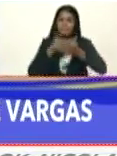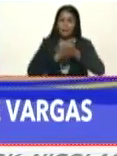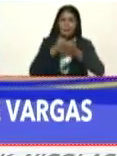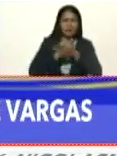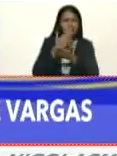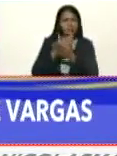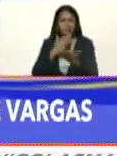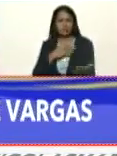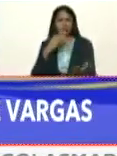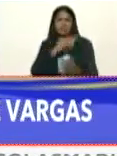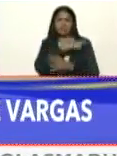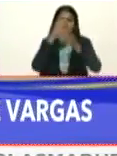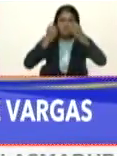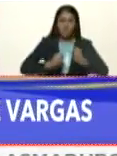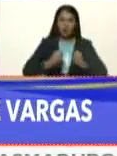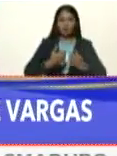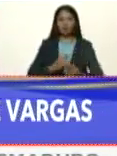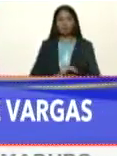gran guerrero.